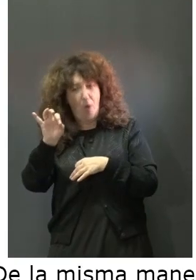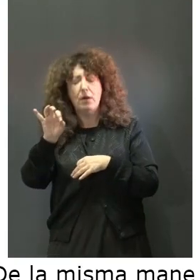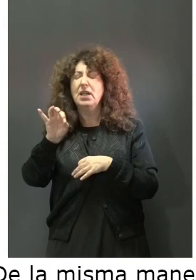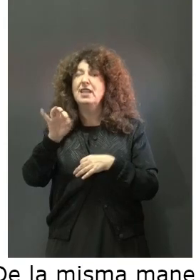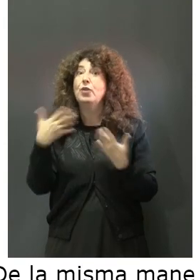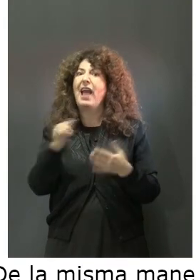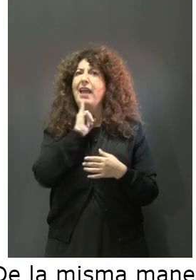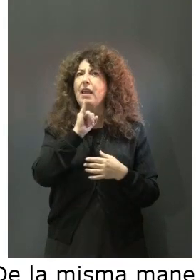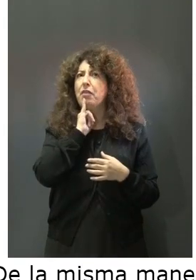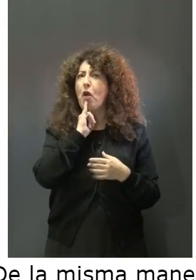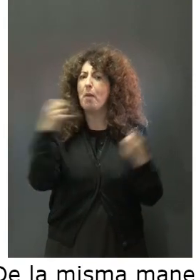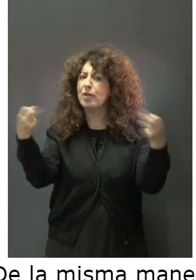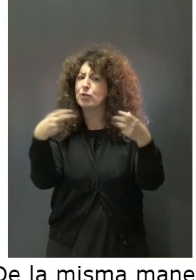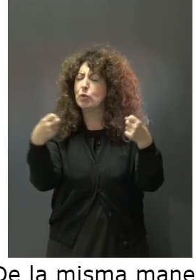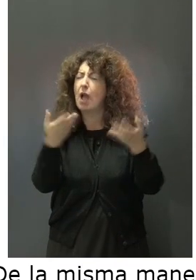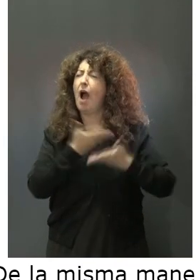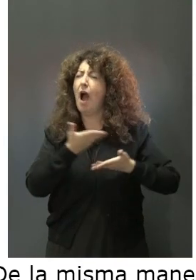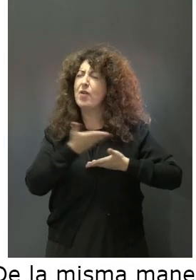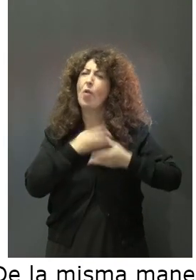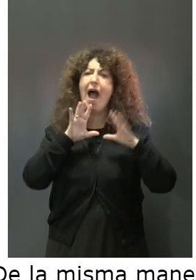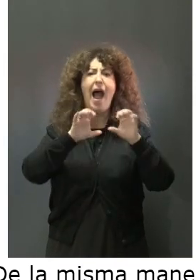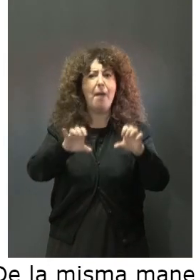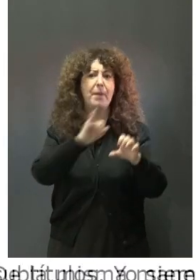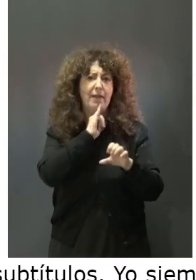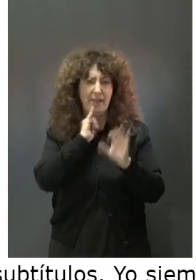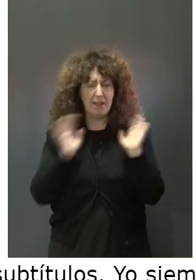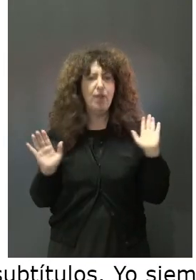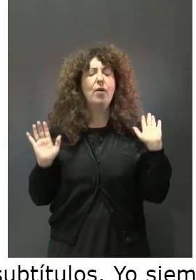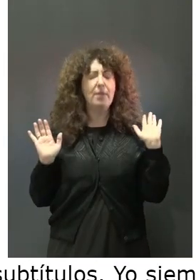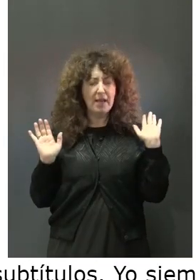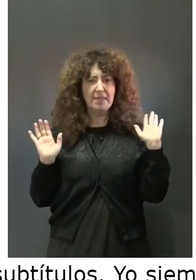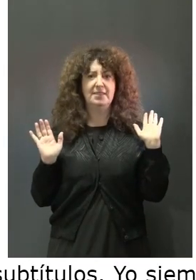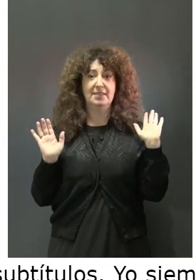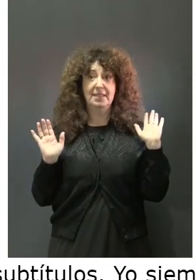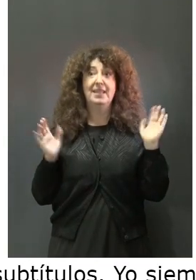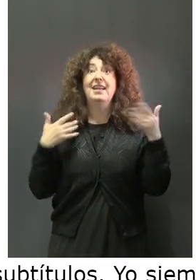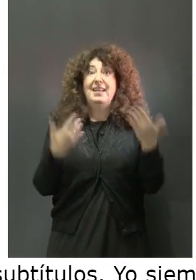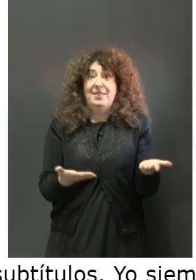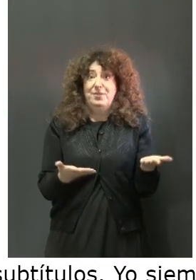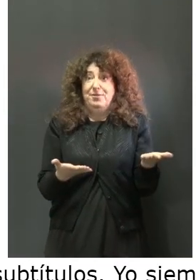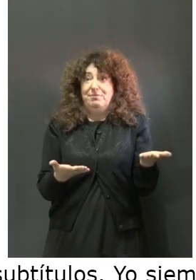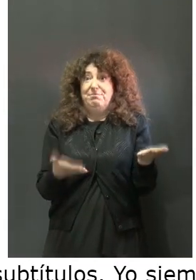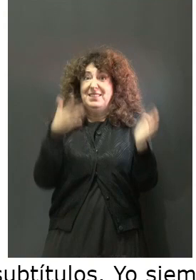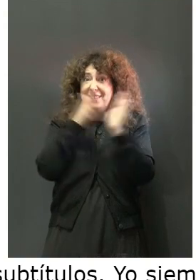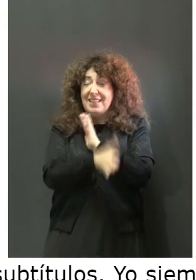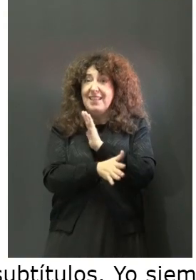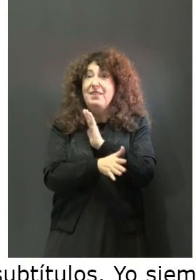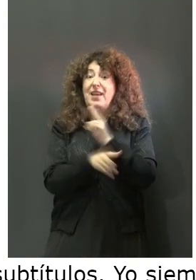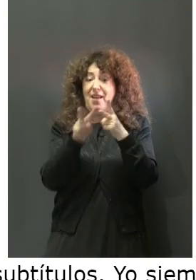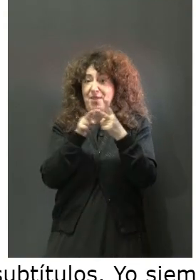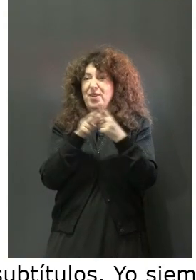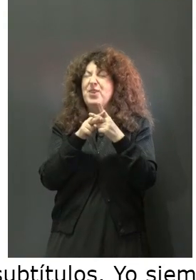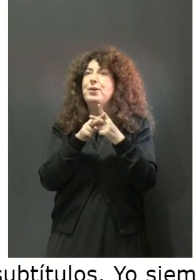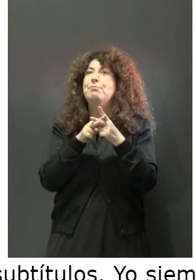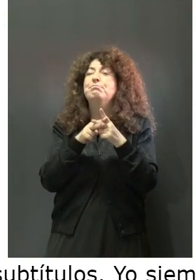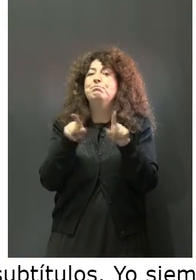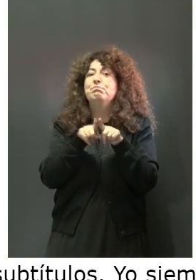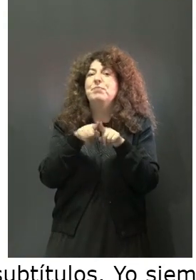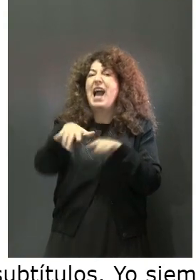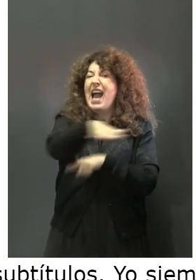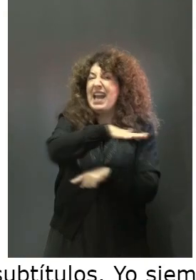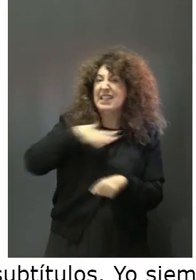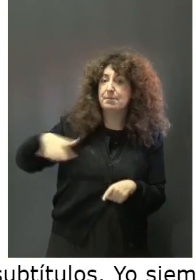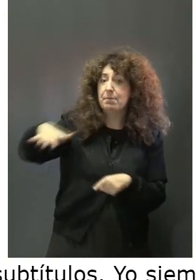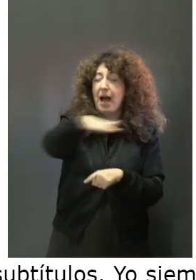aprendes idiomas con los subtítulos, ¿no? O sea, o sea que, en cierta medida, los espacios,